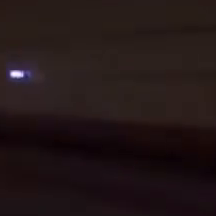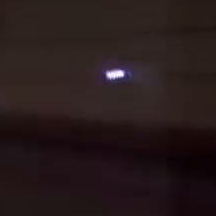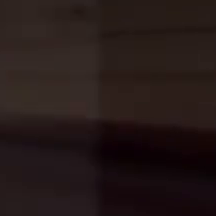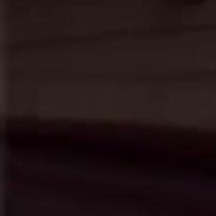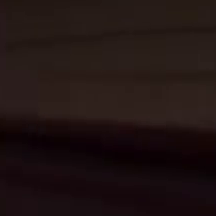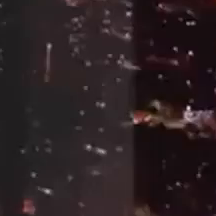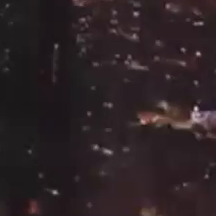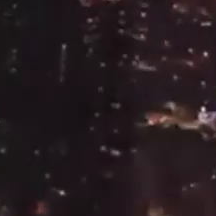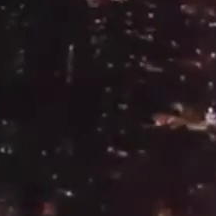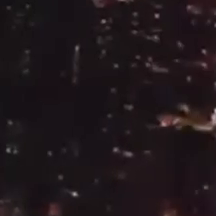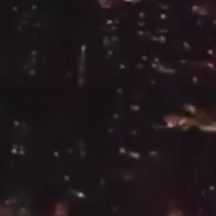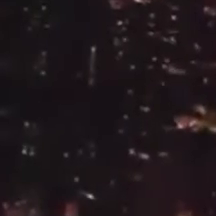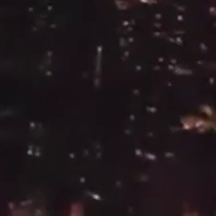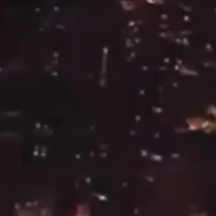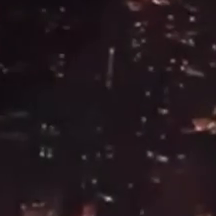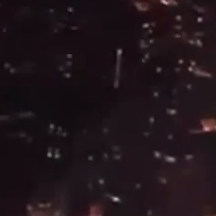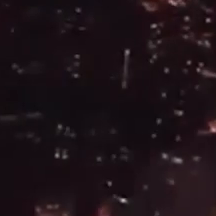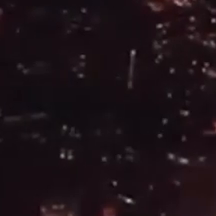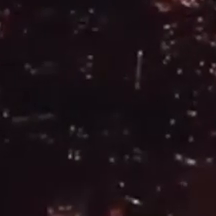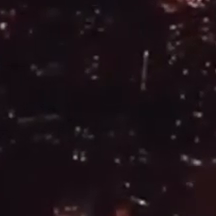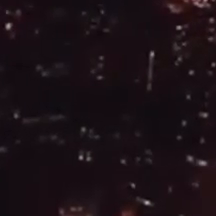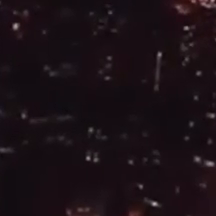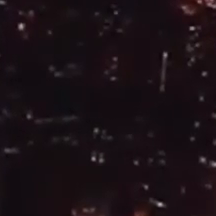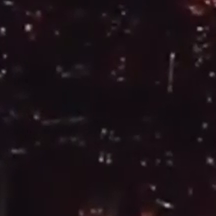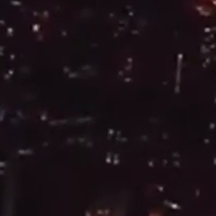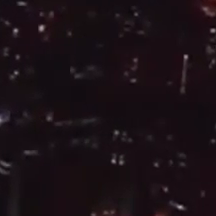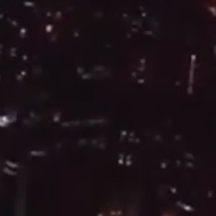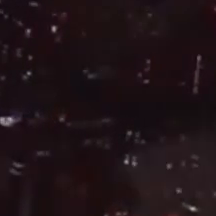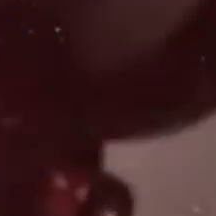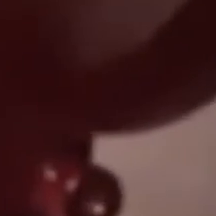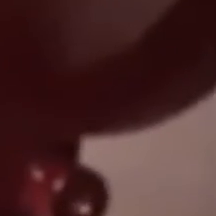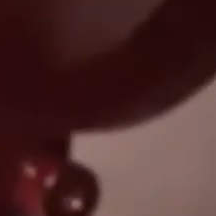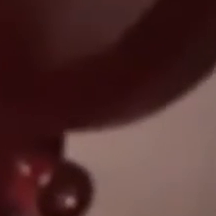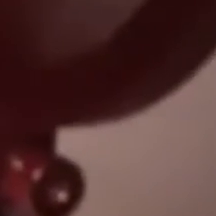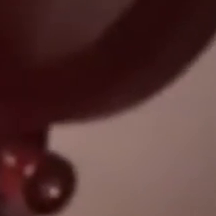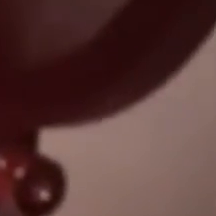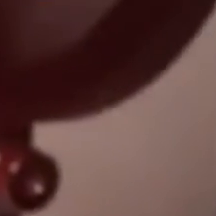RTBC Noticias, emisión fin de semana.